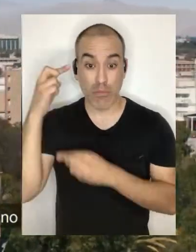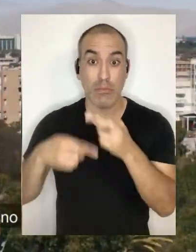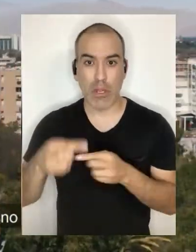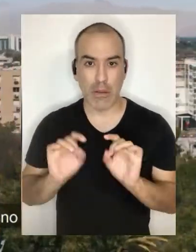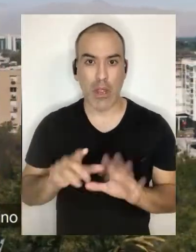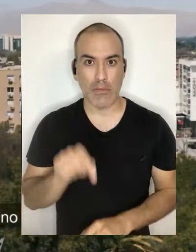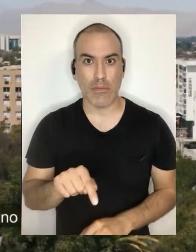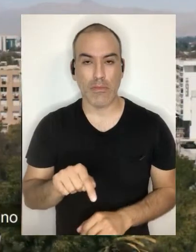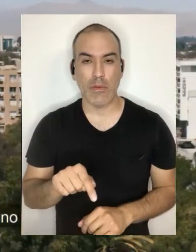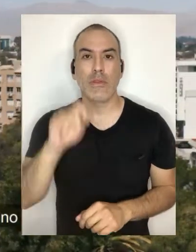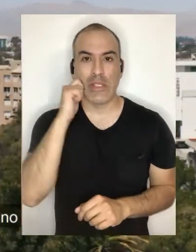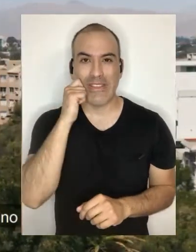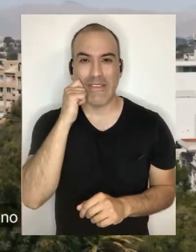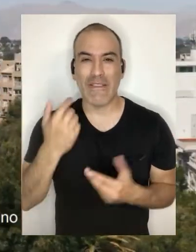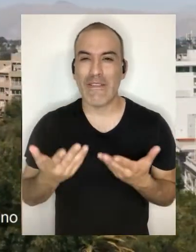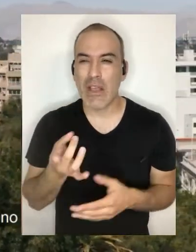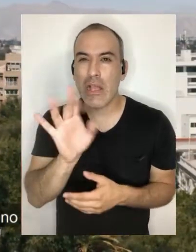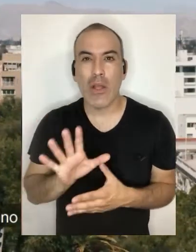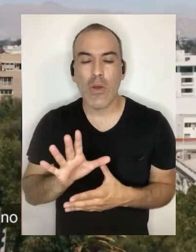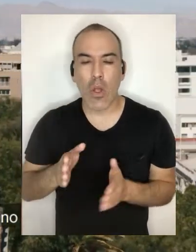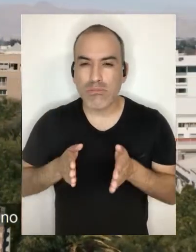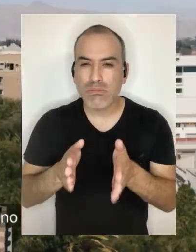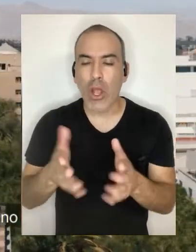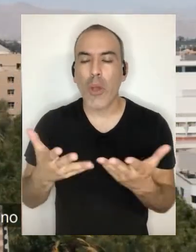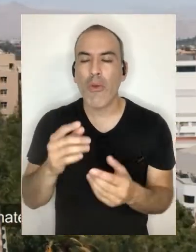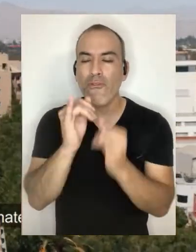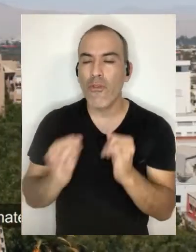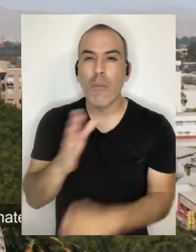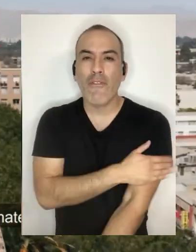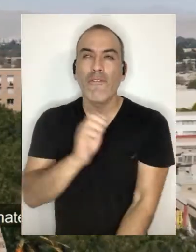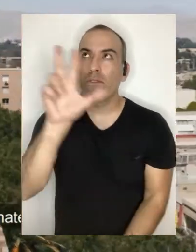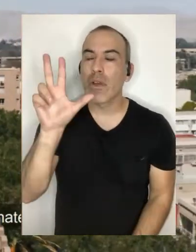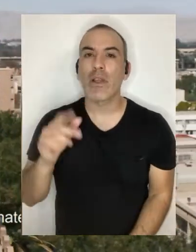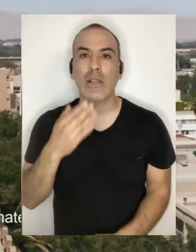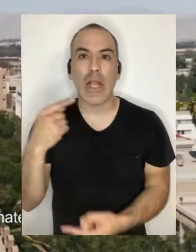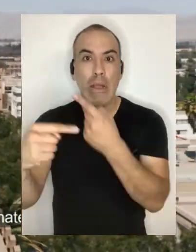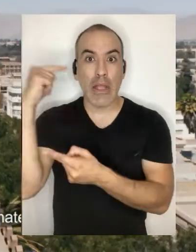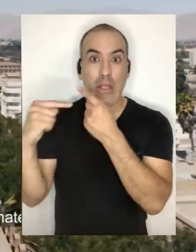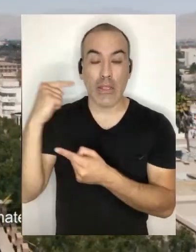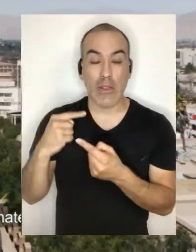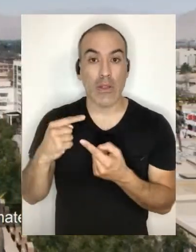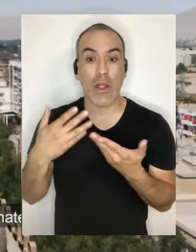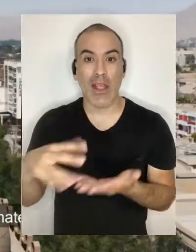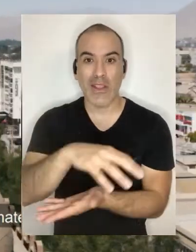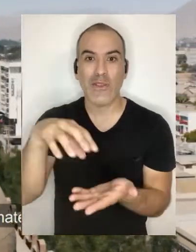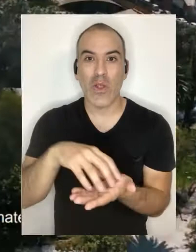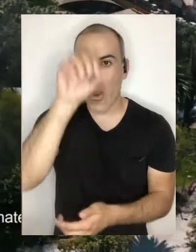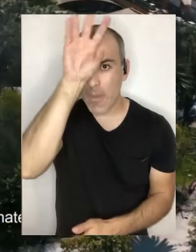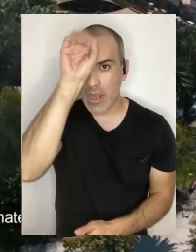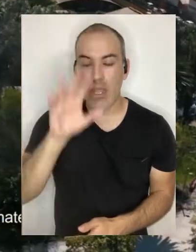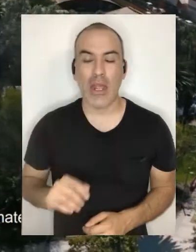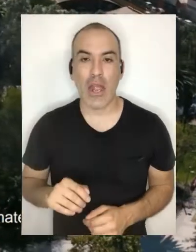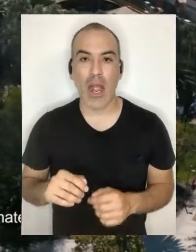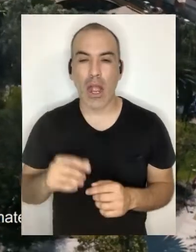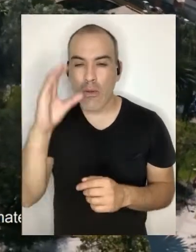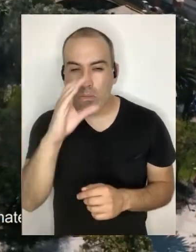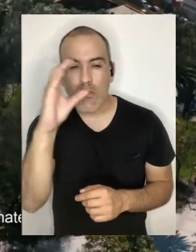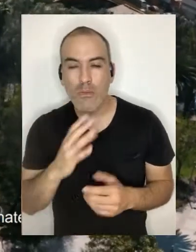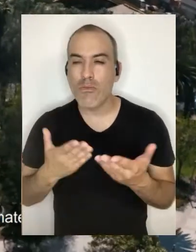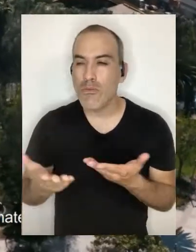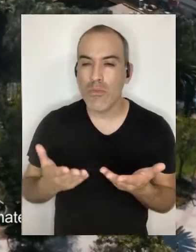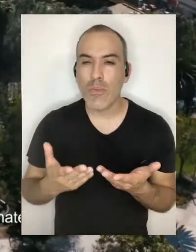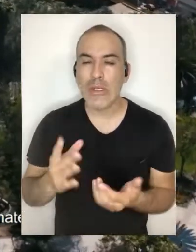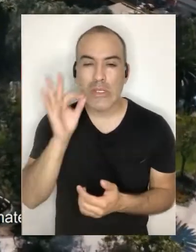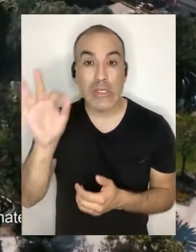patrimonial dan cuenta no solo del camino de la fe, sino de la historia misma de una ciudad minera que ha buscado tanto